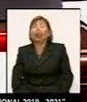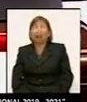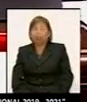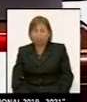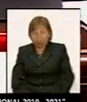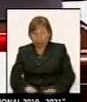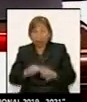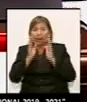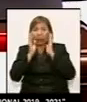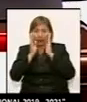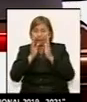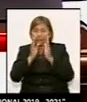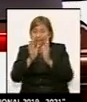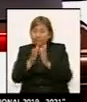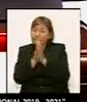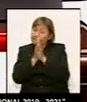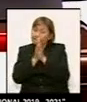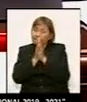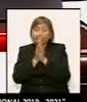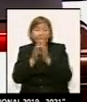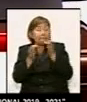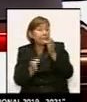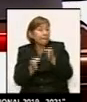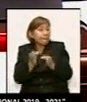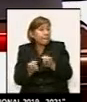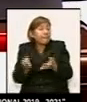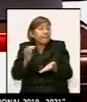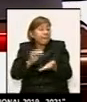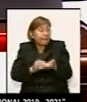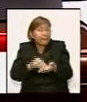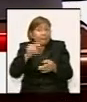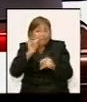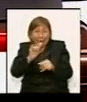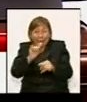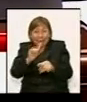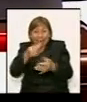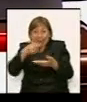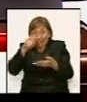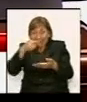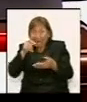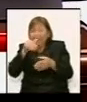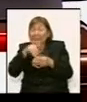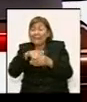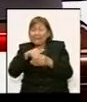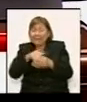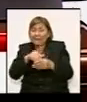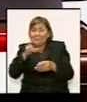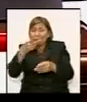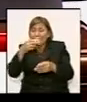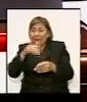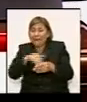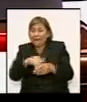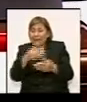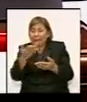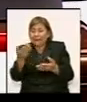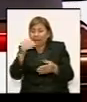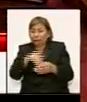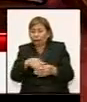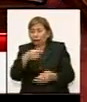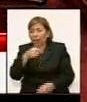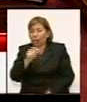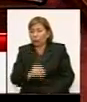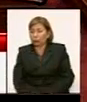Atendiendo a lo solicitado por el presidente de la Comisión de Justicia, se va a votar con la misma asistencia a la exoneración de la segunda votación. Al voto.